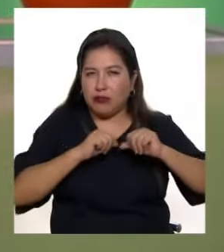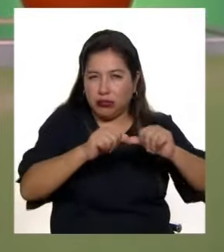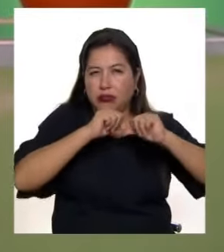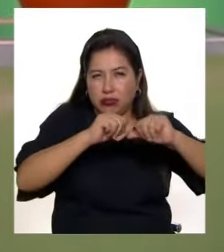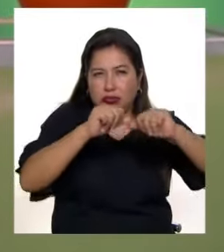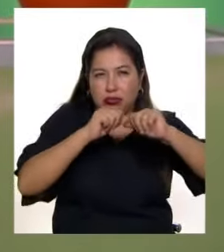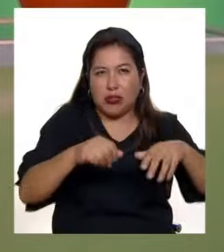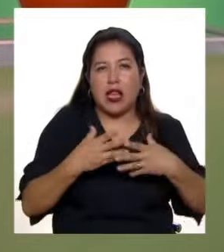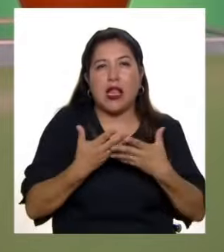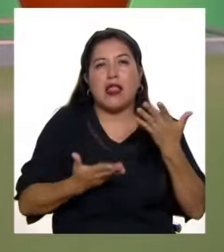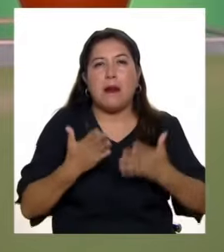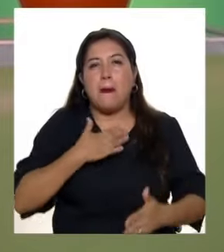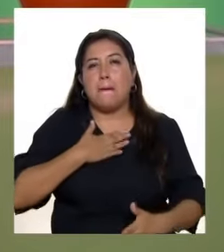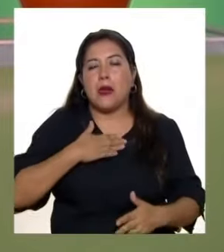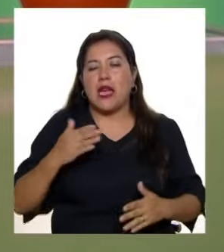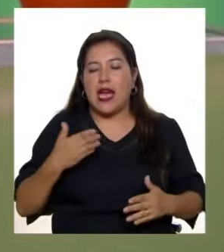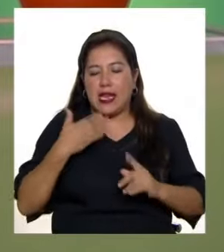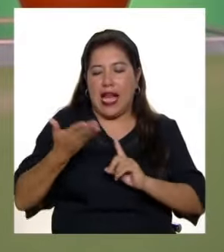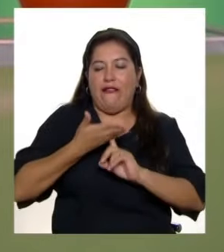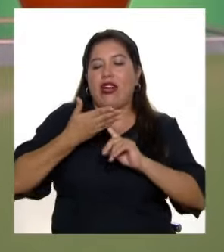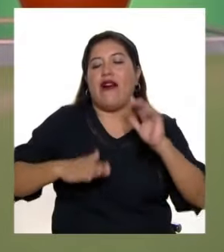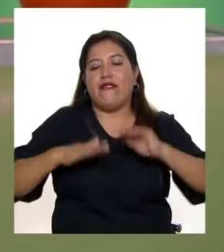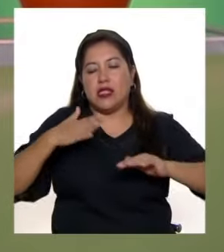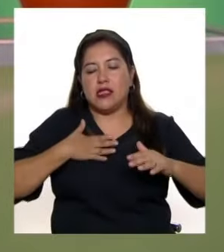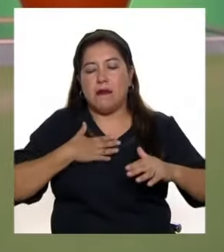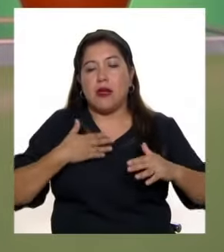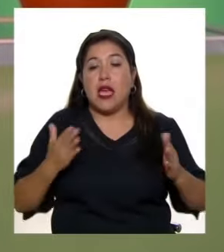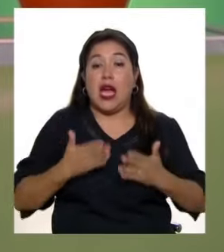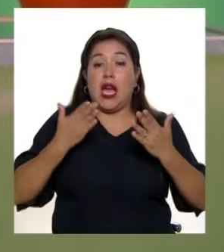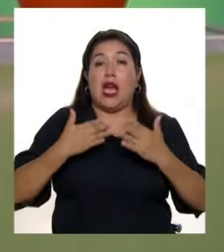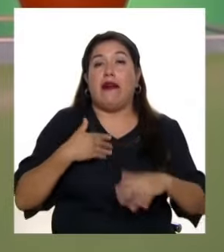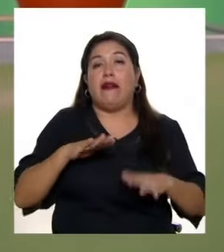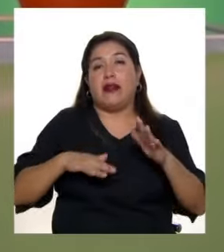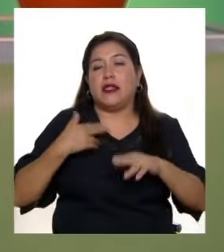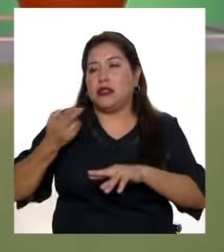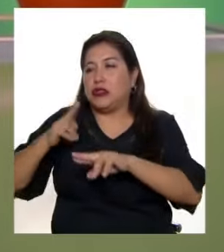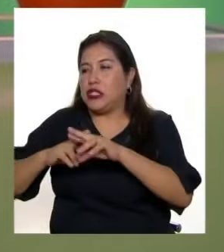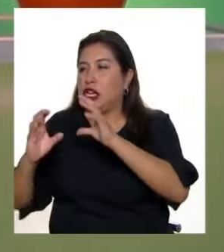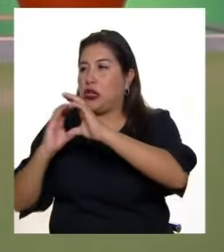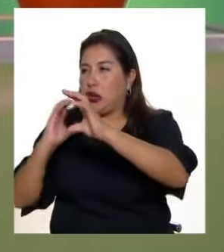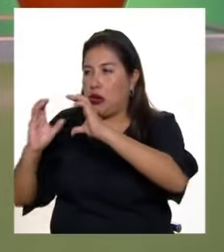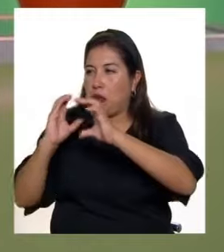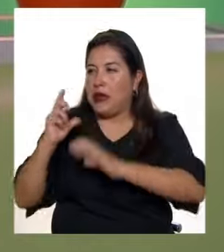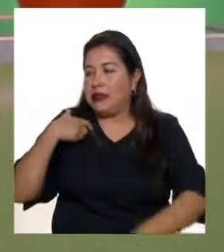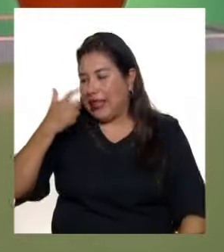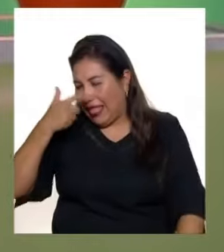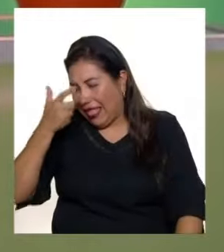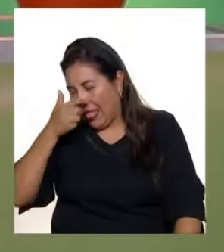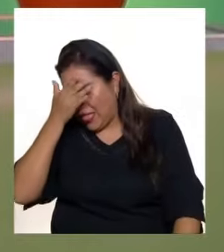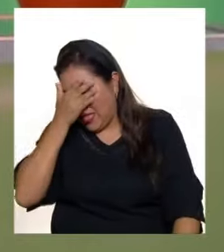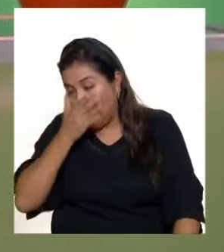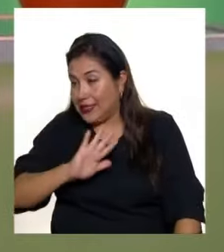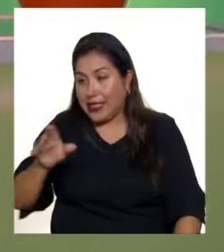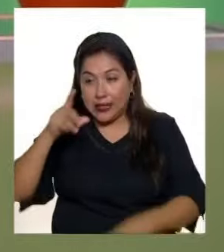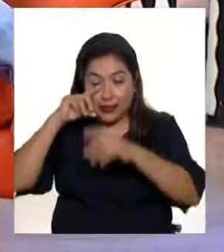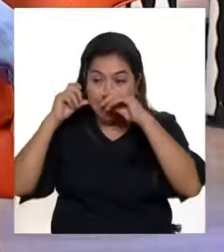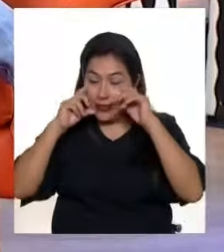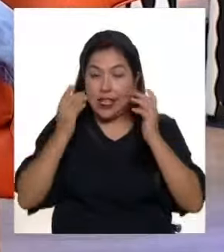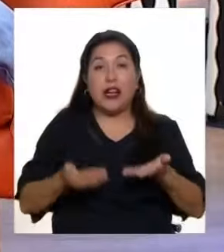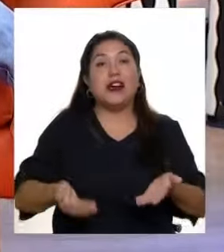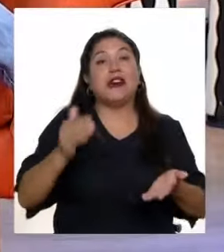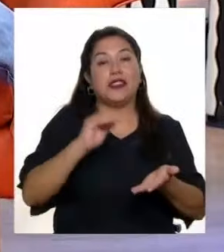pueden afectar a mi ánimo. Entonces me siento, converso un ratito, una lloradita y para adelante, porque no se puede. Es que así es, hay que